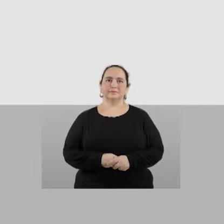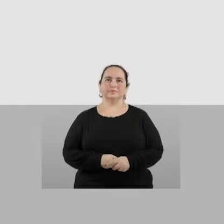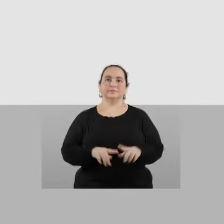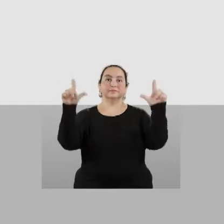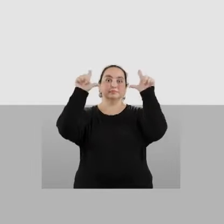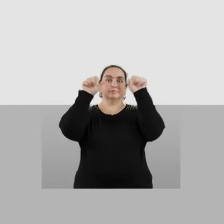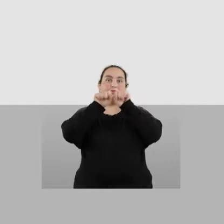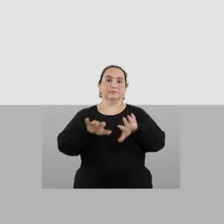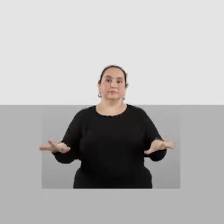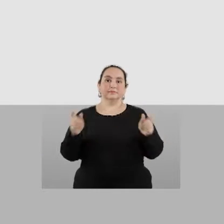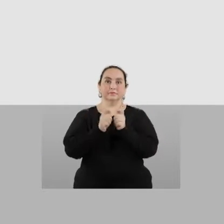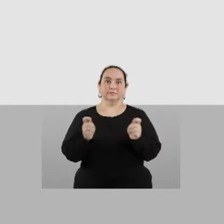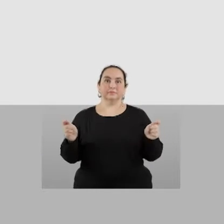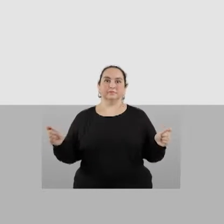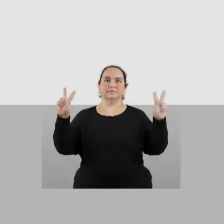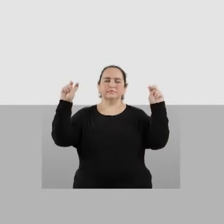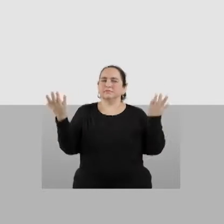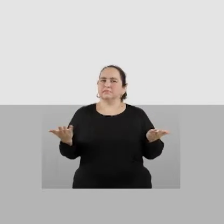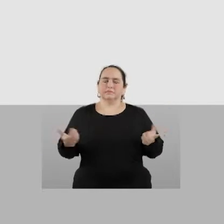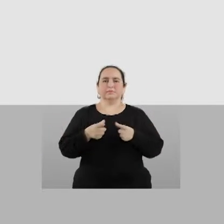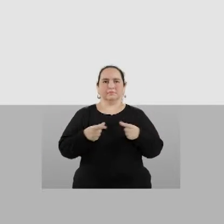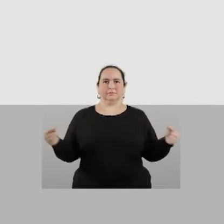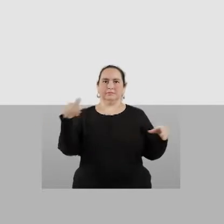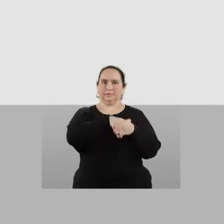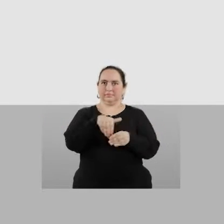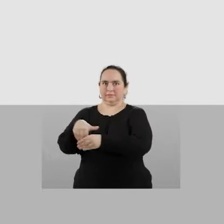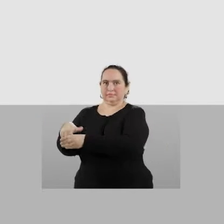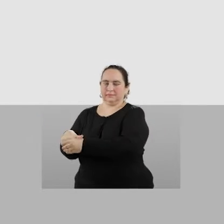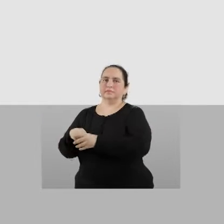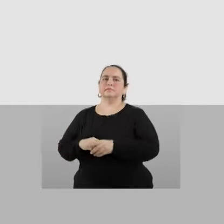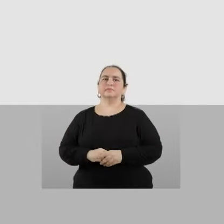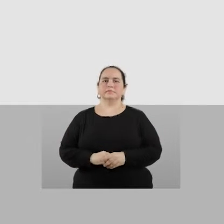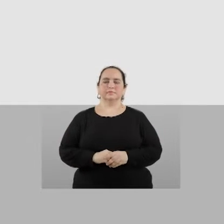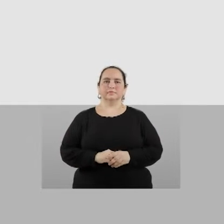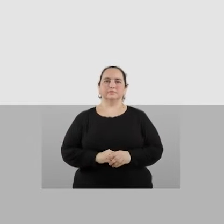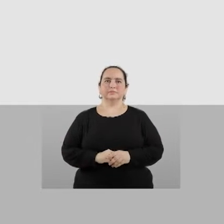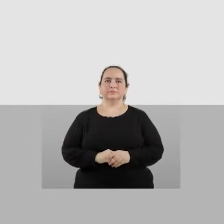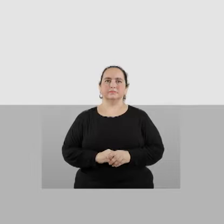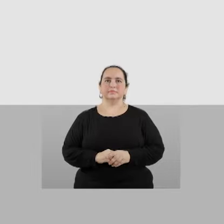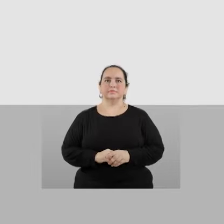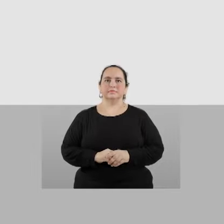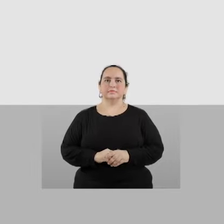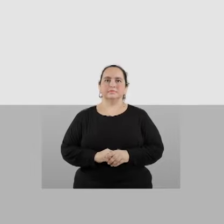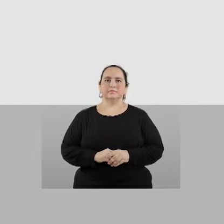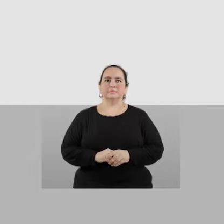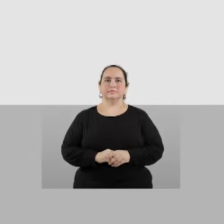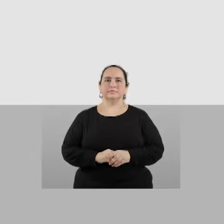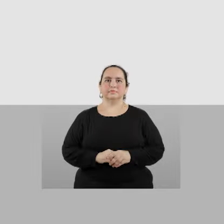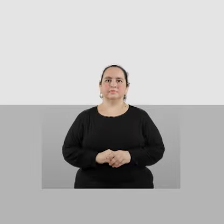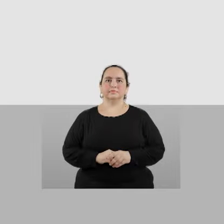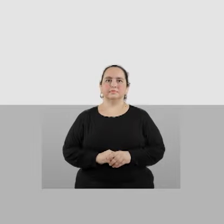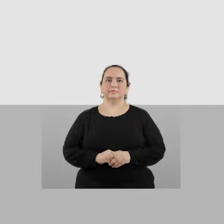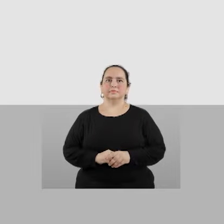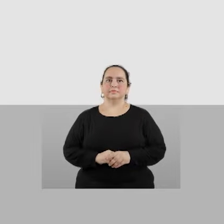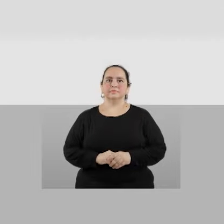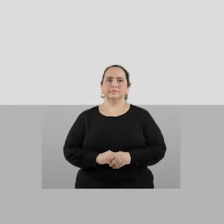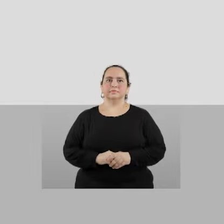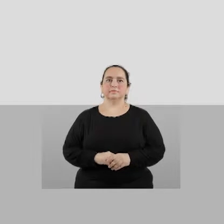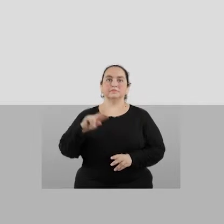Los canales de televisión transmitirán conjuntamente la franja televisiva correspondiente al plebiscito